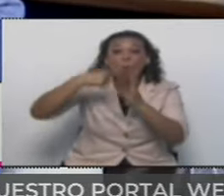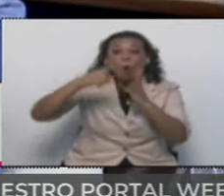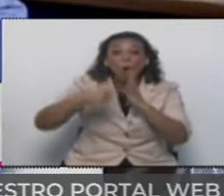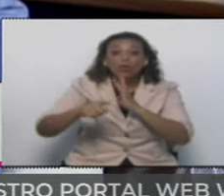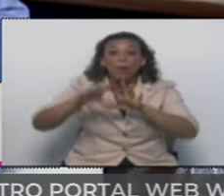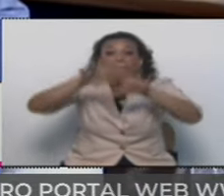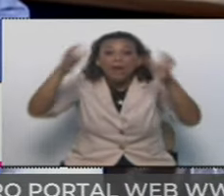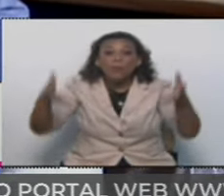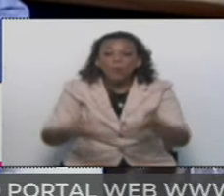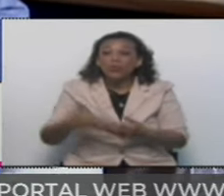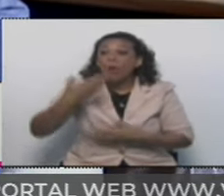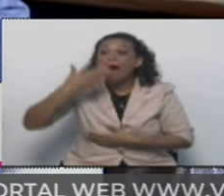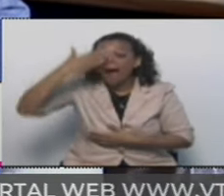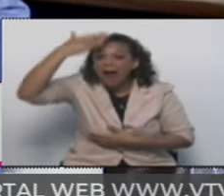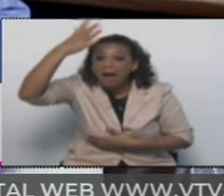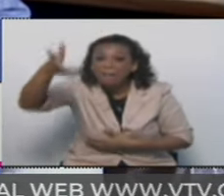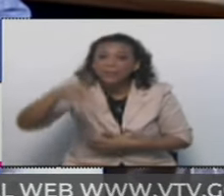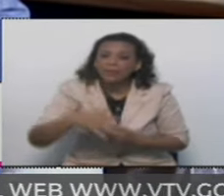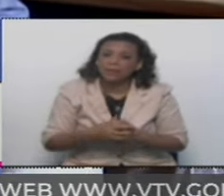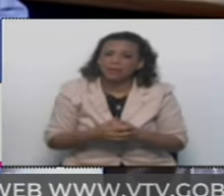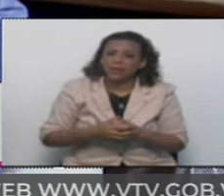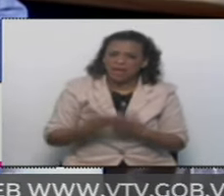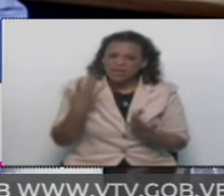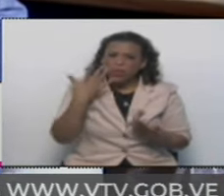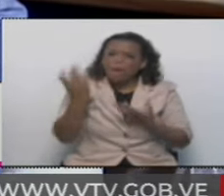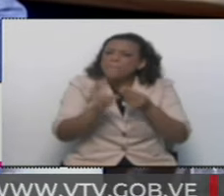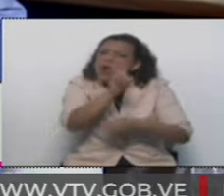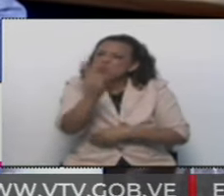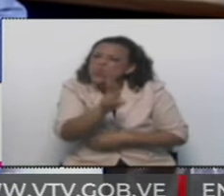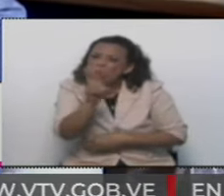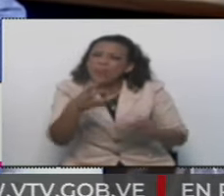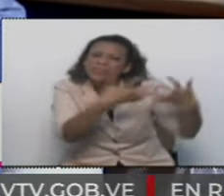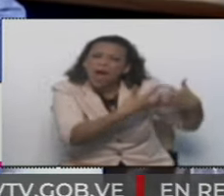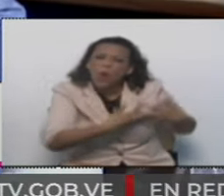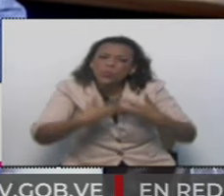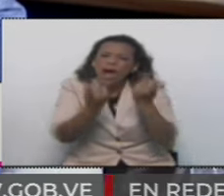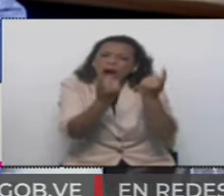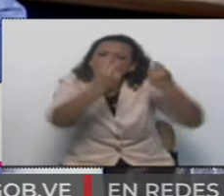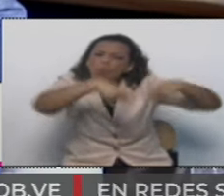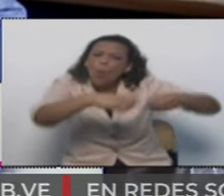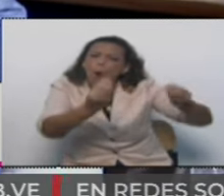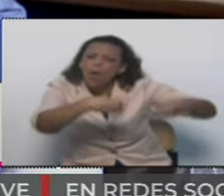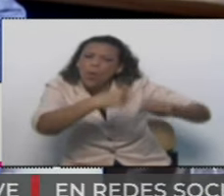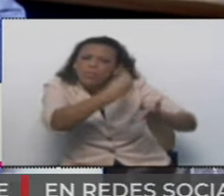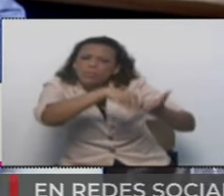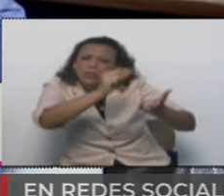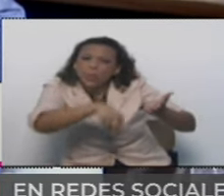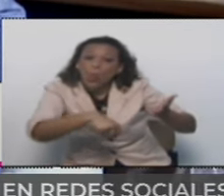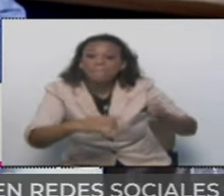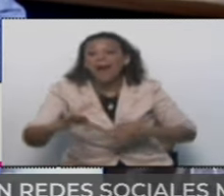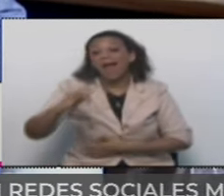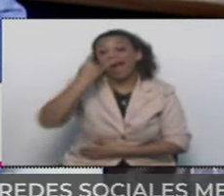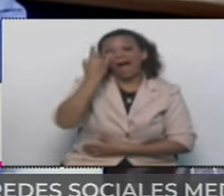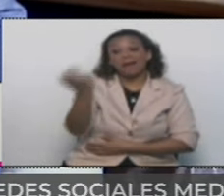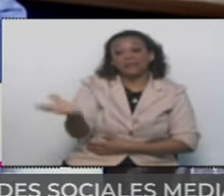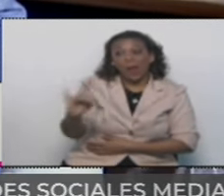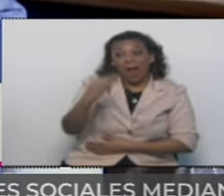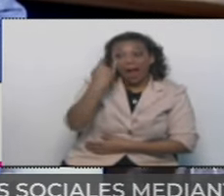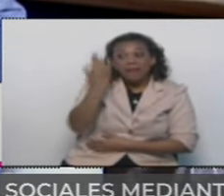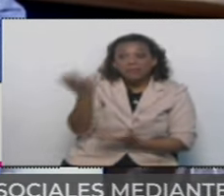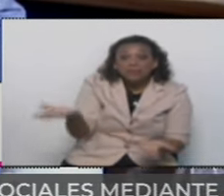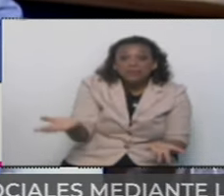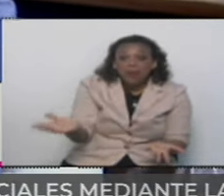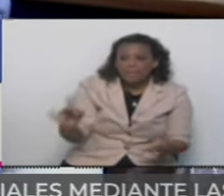factores del mundo árabe. ¿Y para qué utilizó Estados Unidos la negociación? Para el engaño.